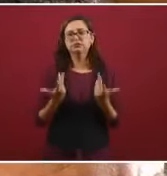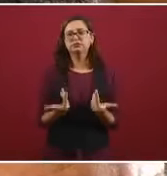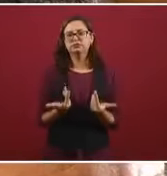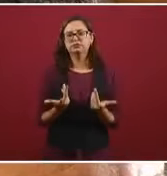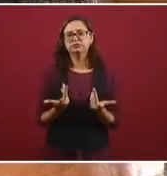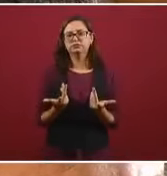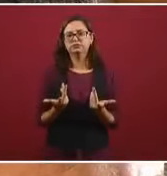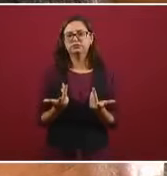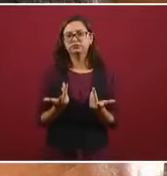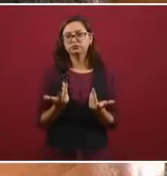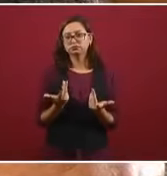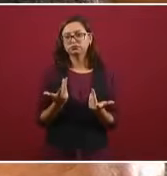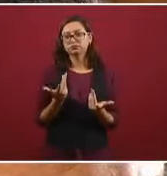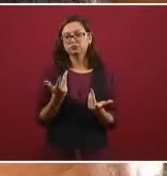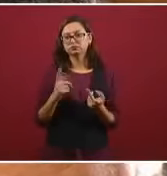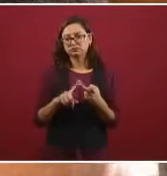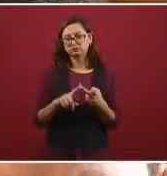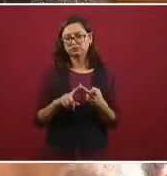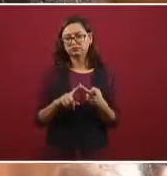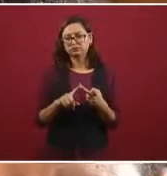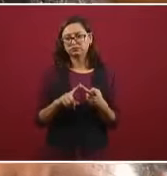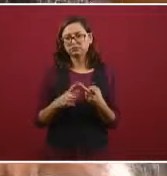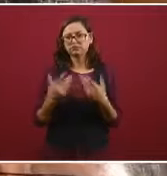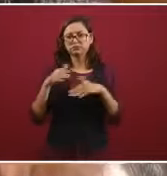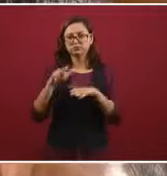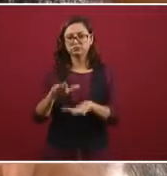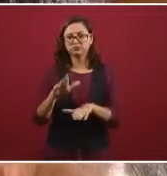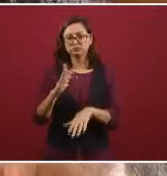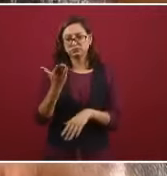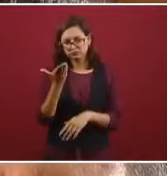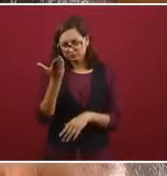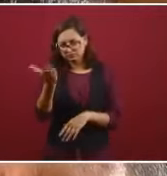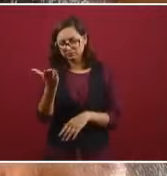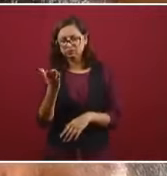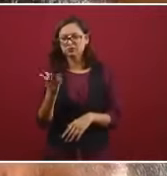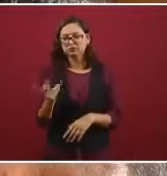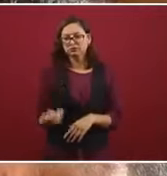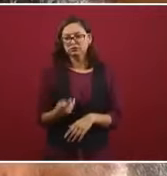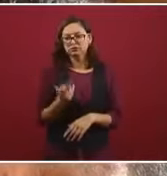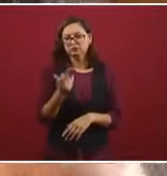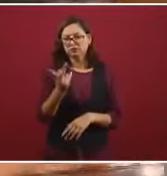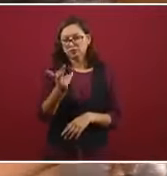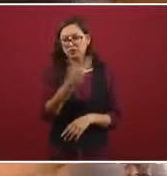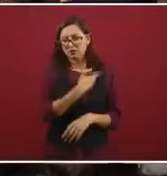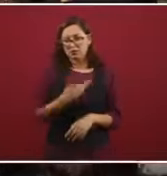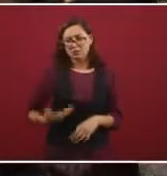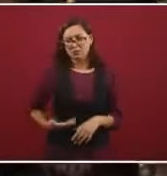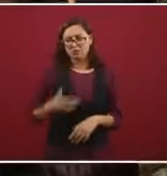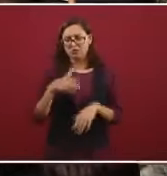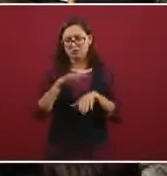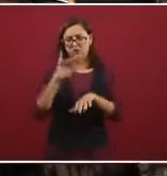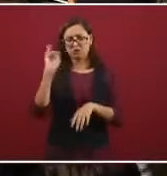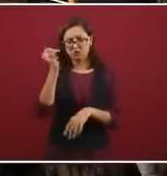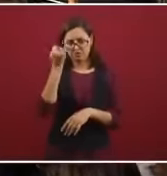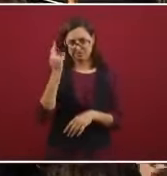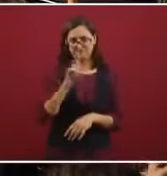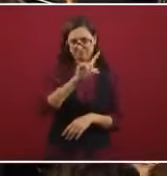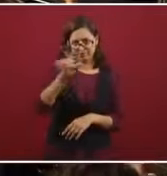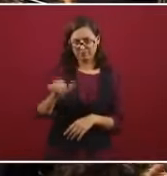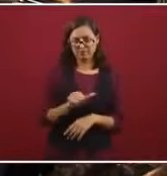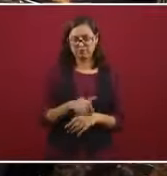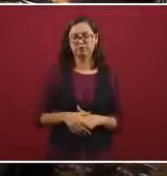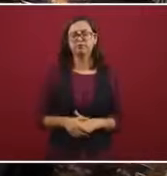Y bueno, tengo una pregunta sobre también sobre Tijuana para el presidente después. Gracias.